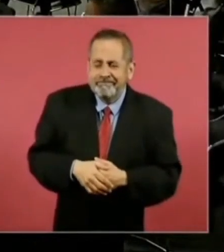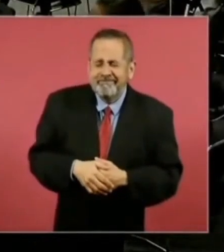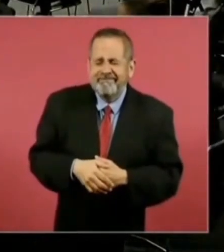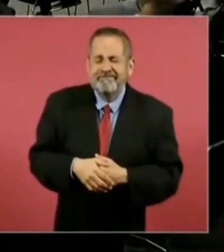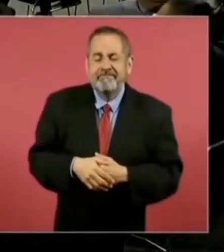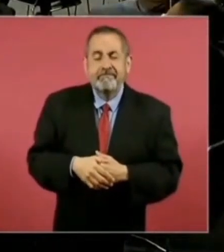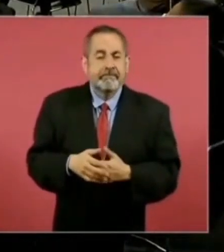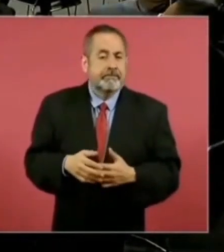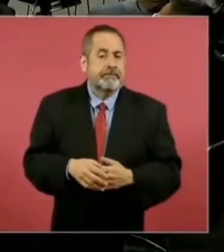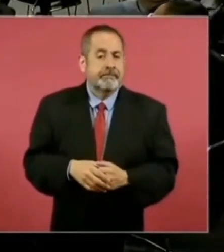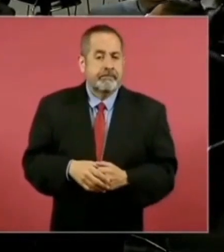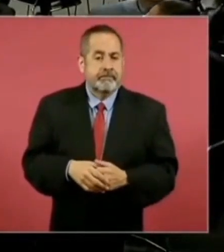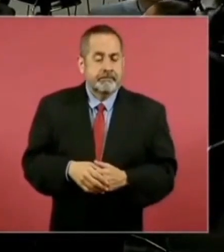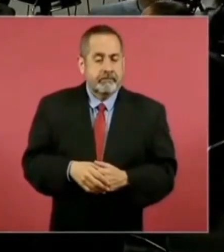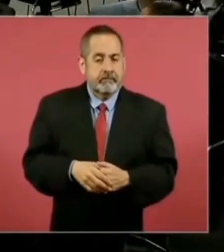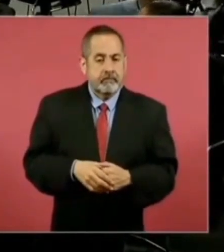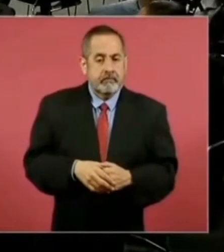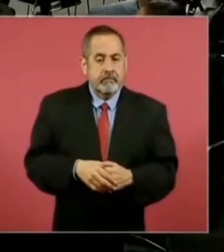pues en